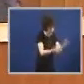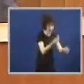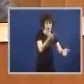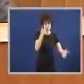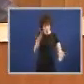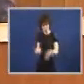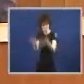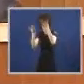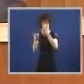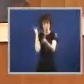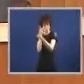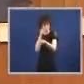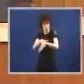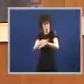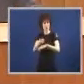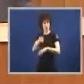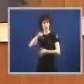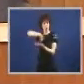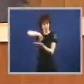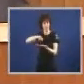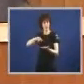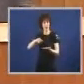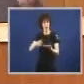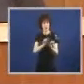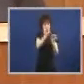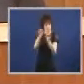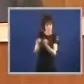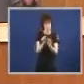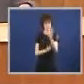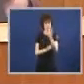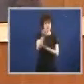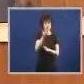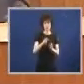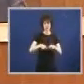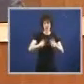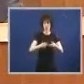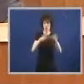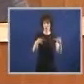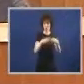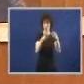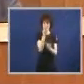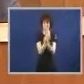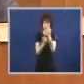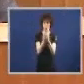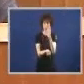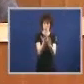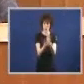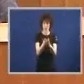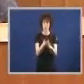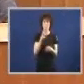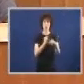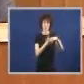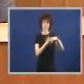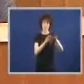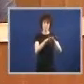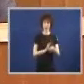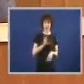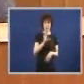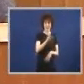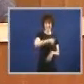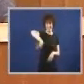goberno central, atrévanse a defender un crecemento de gasto social e na economía productiva que seña bon para o conxunto do país. O